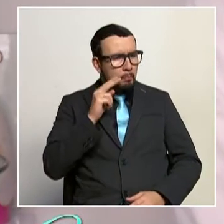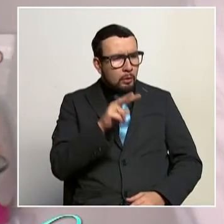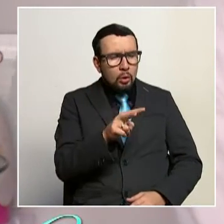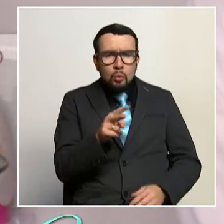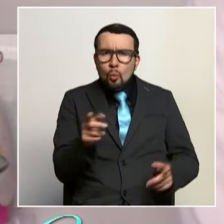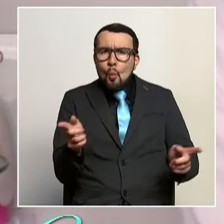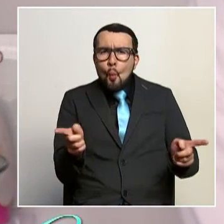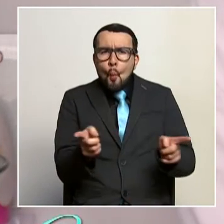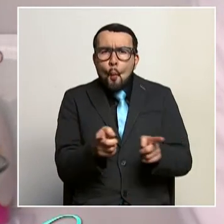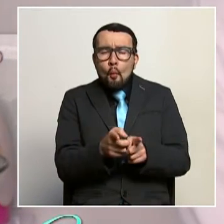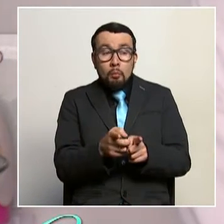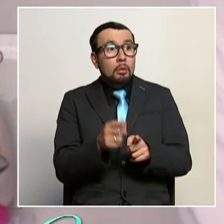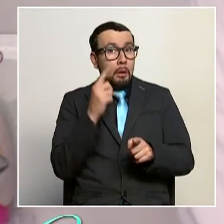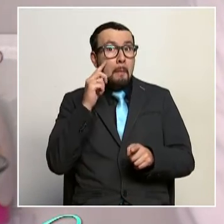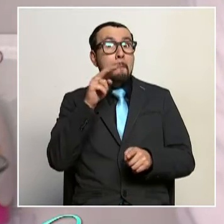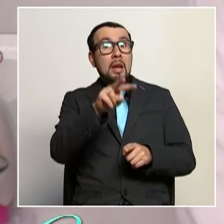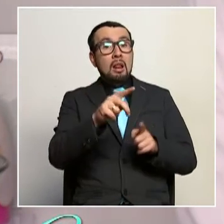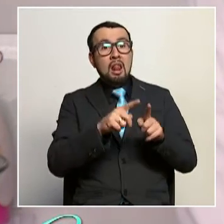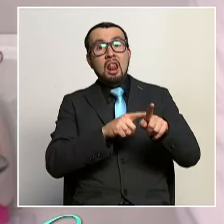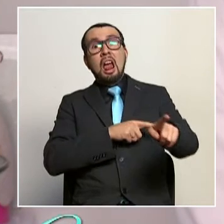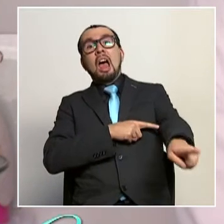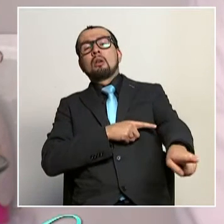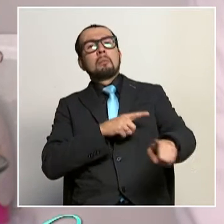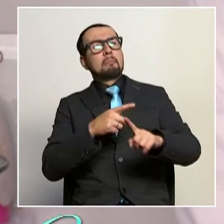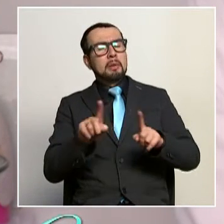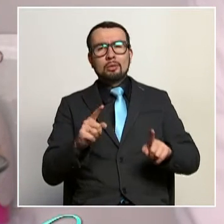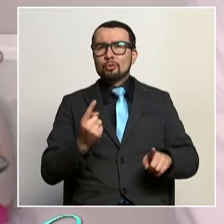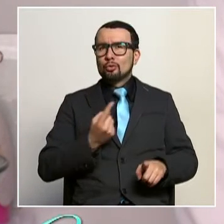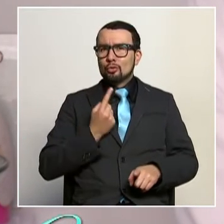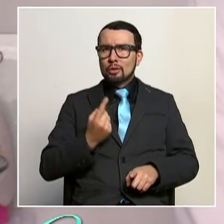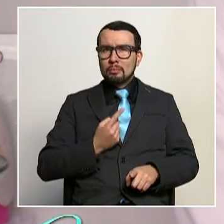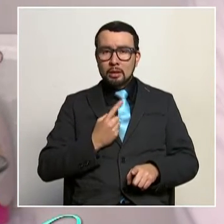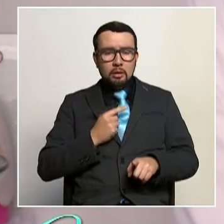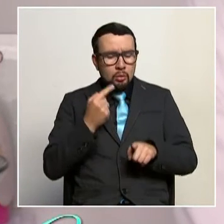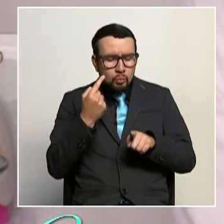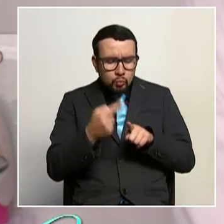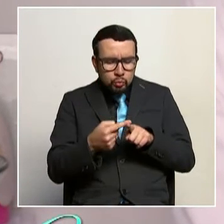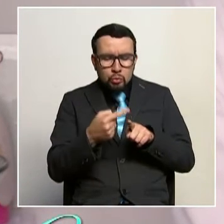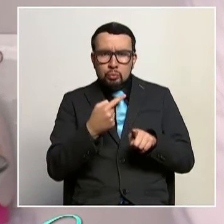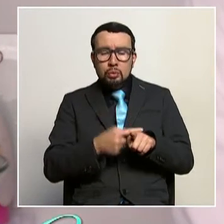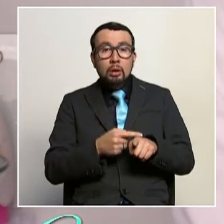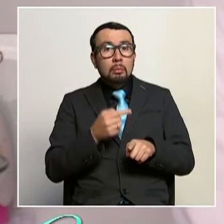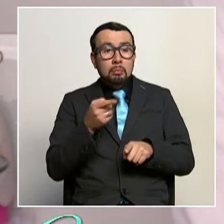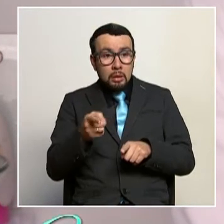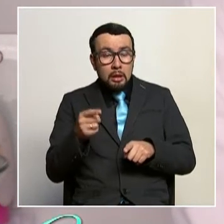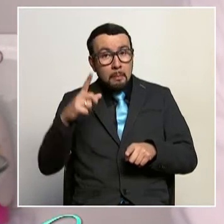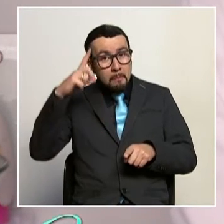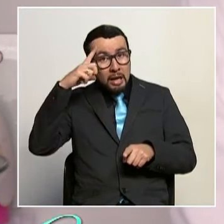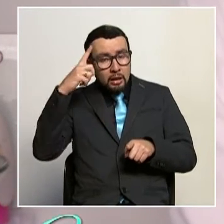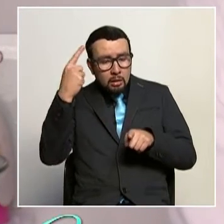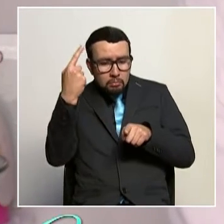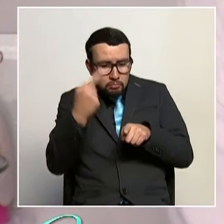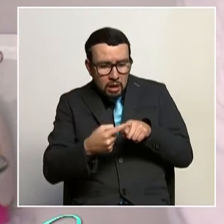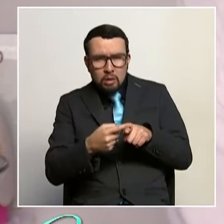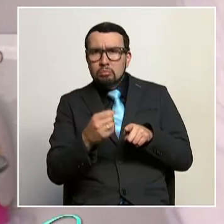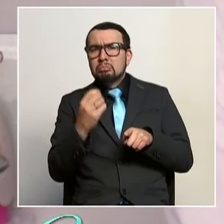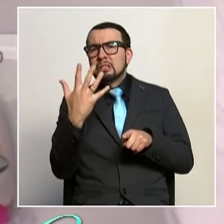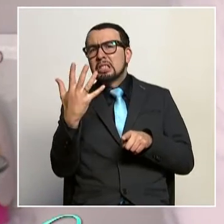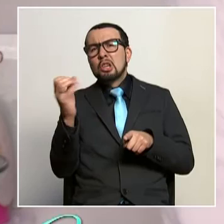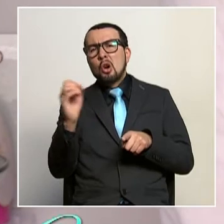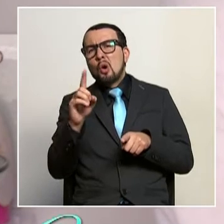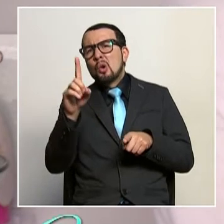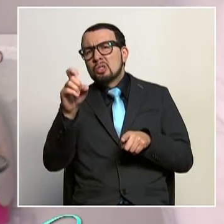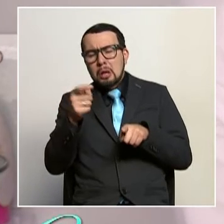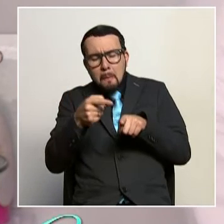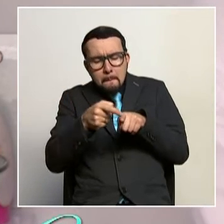delgado, se ve muy largo, pero solamente ingresa a la parte que sea necesaria. Si la vagina es muy corta, pues no va a entrar sino 5 o 6 centímetros.